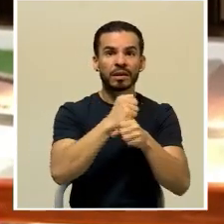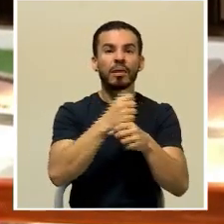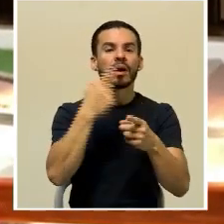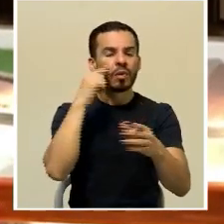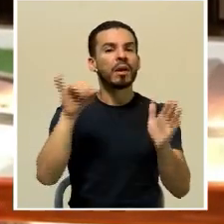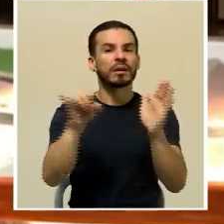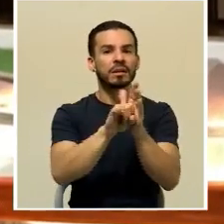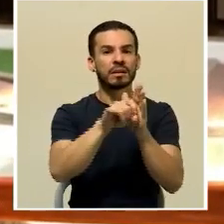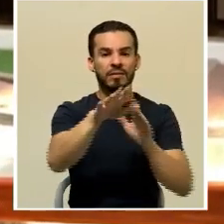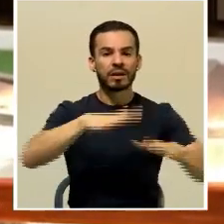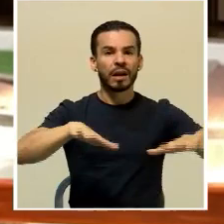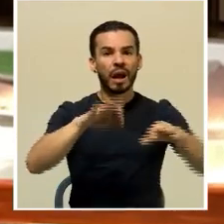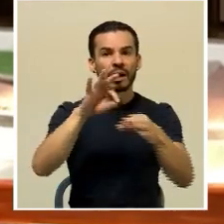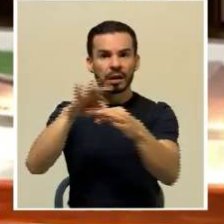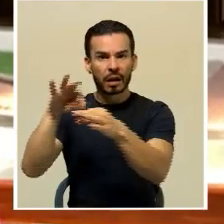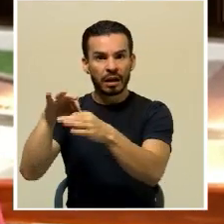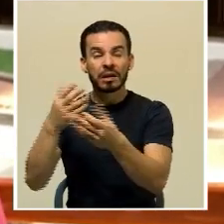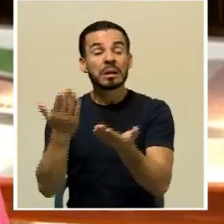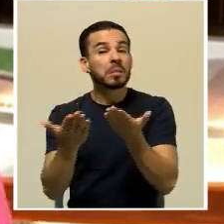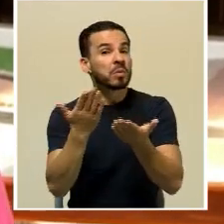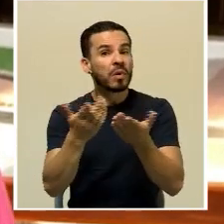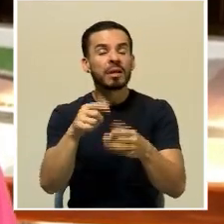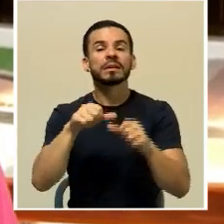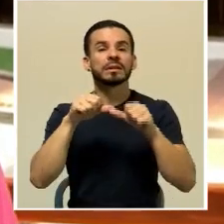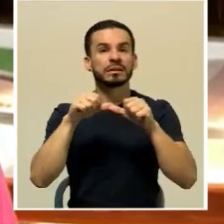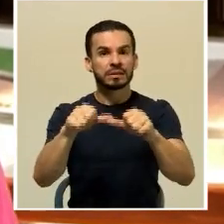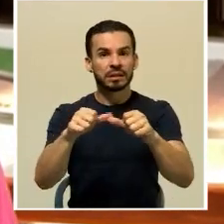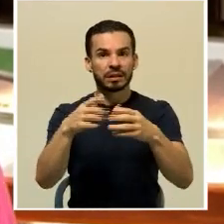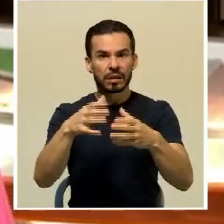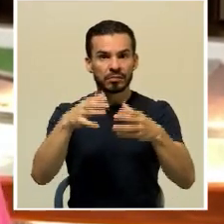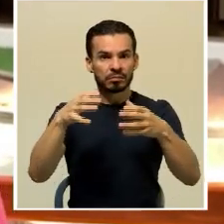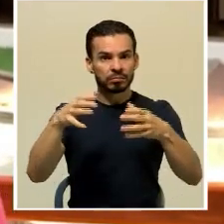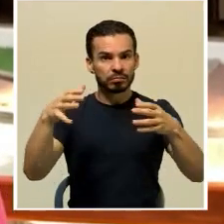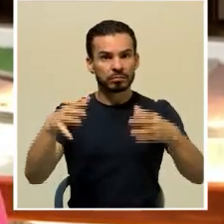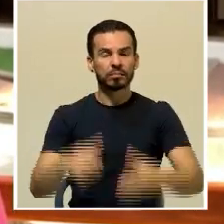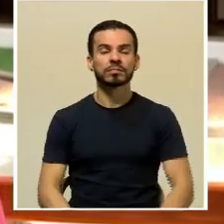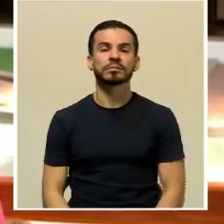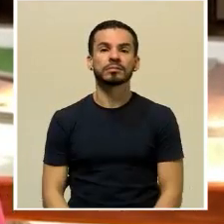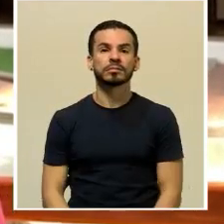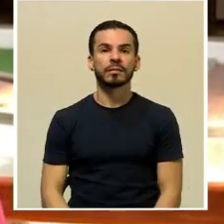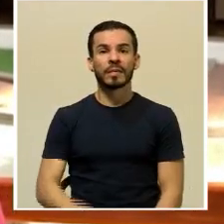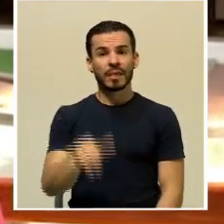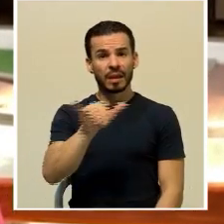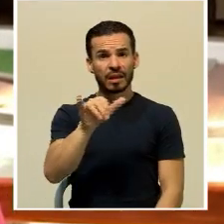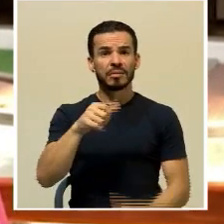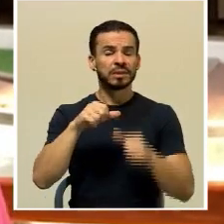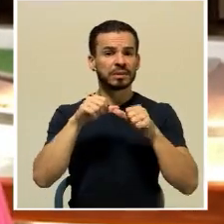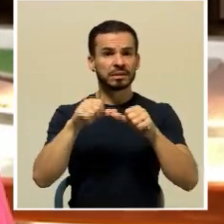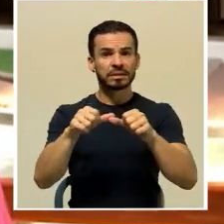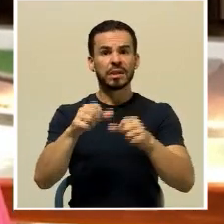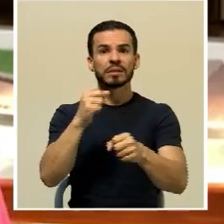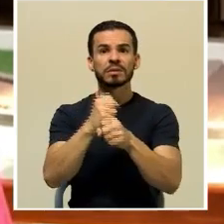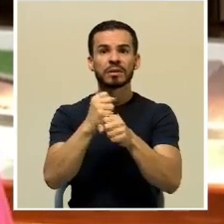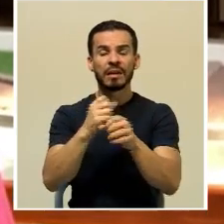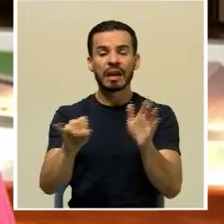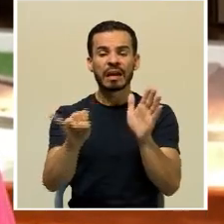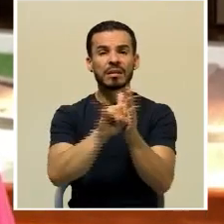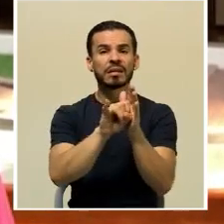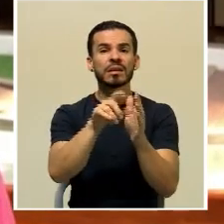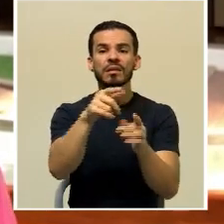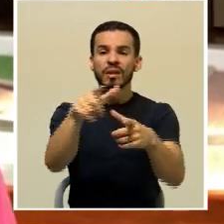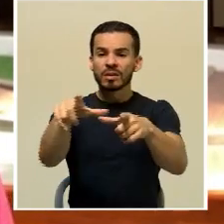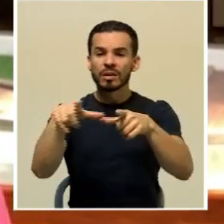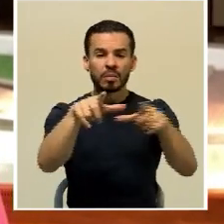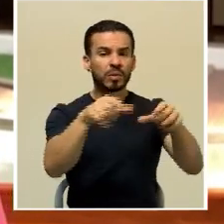logrado identificar en el agro y que probablemente seguirán incrementándose. También seguimos trabajando en la identificación